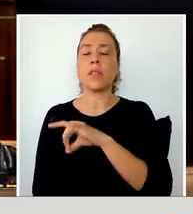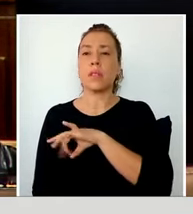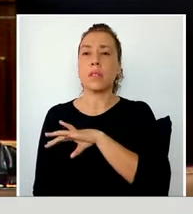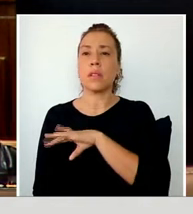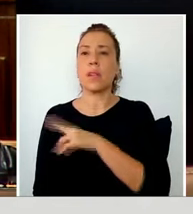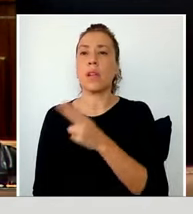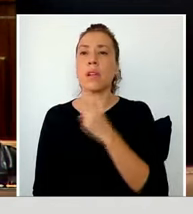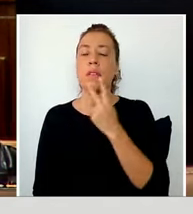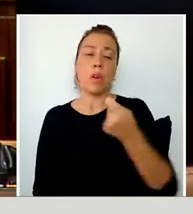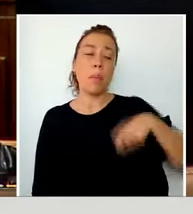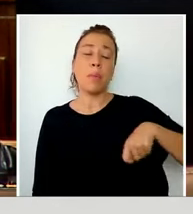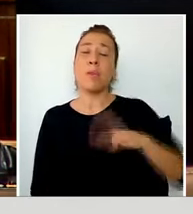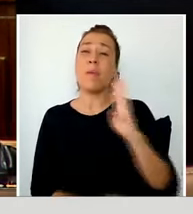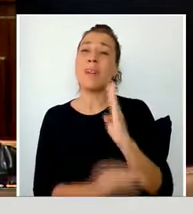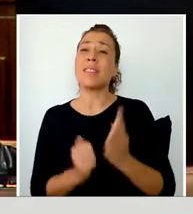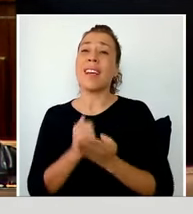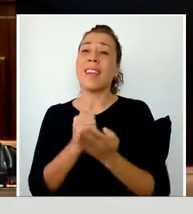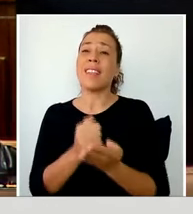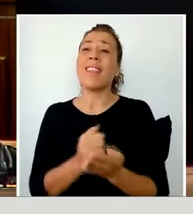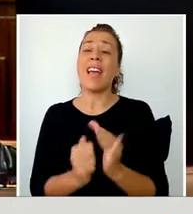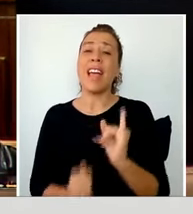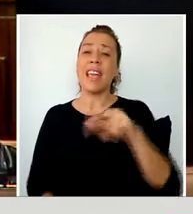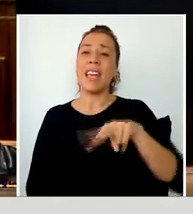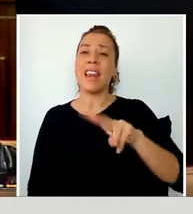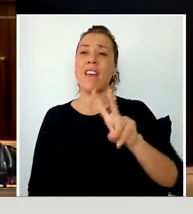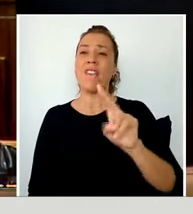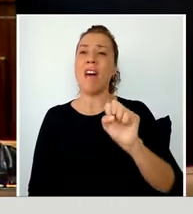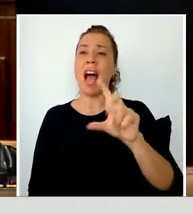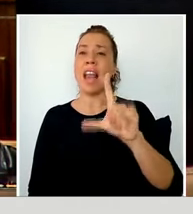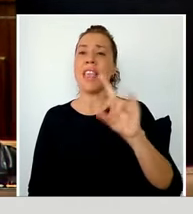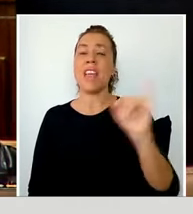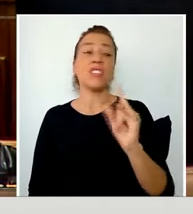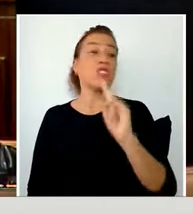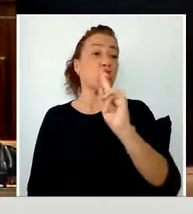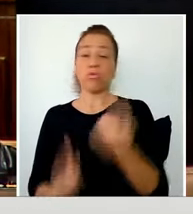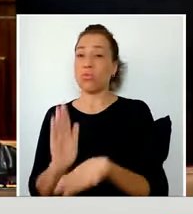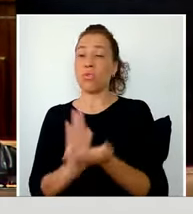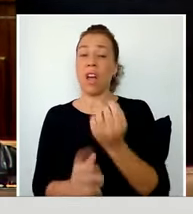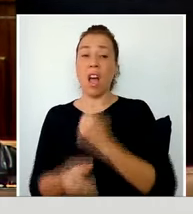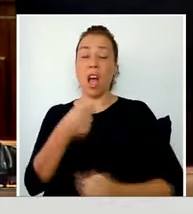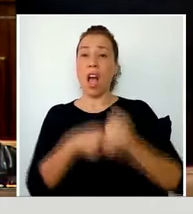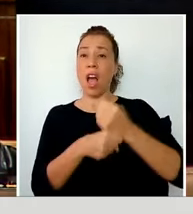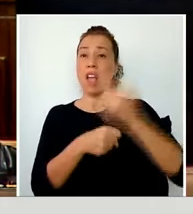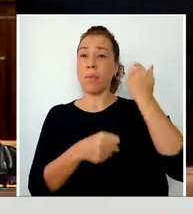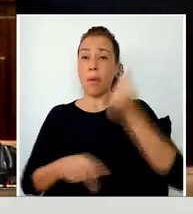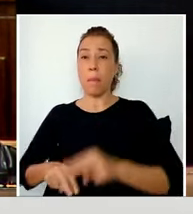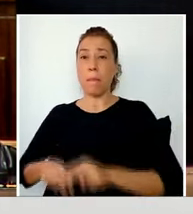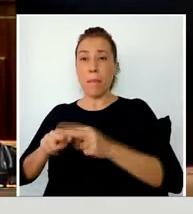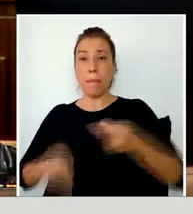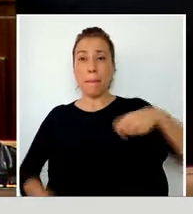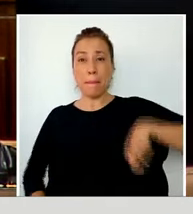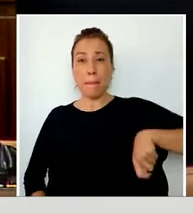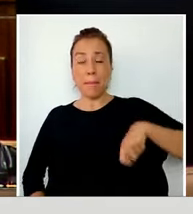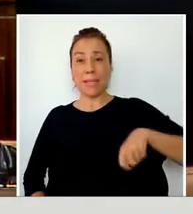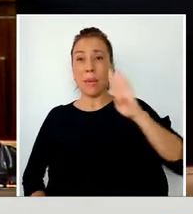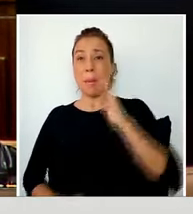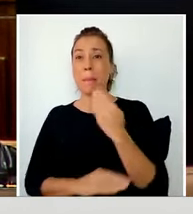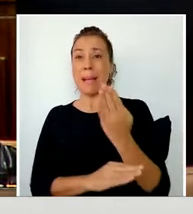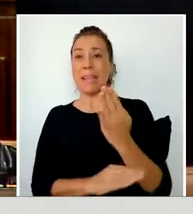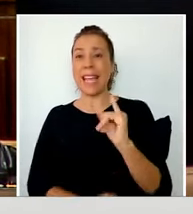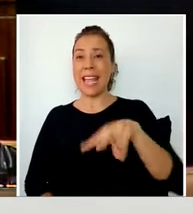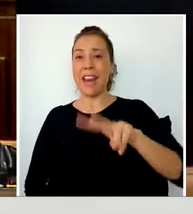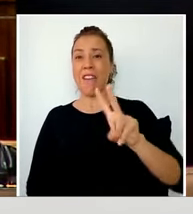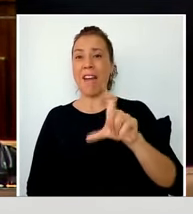pensión básica solidaria de invalidez no ha mejorado bien sabemos que el año pasado el monto de la pensión básica solidaria invalidez se comenzó